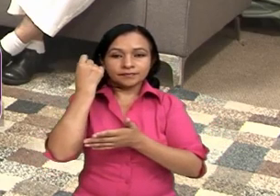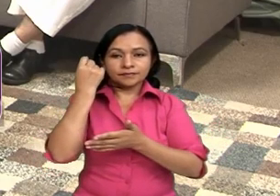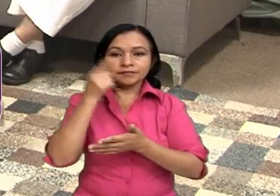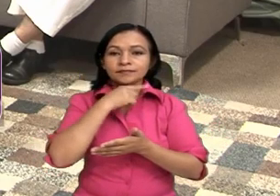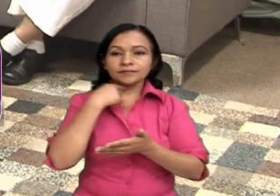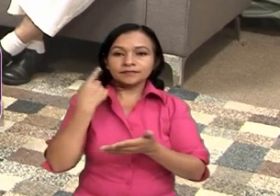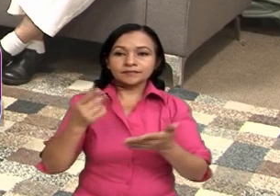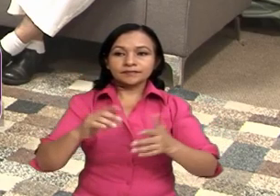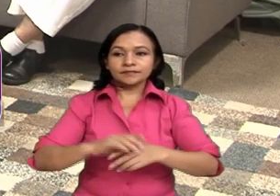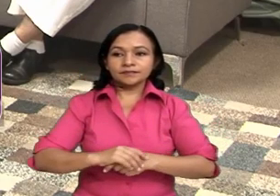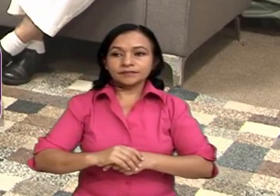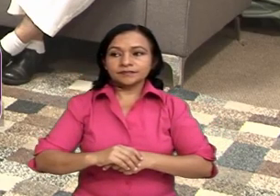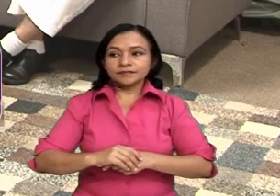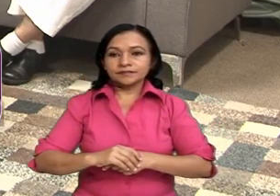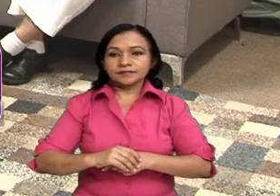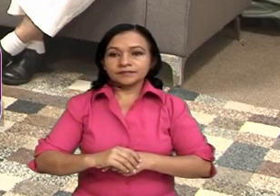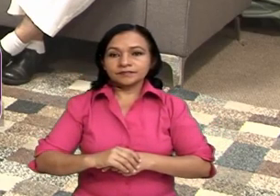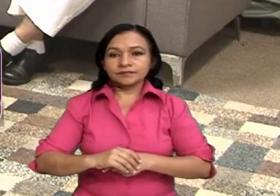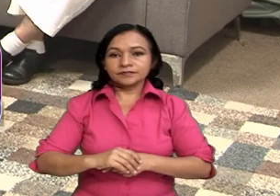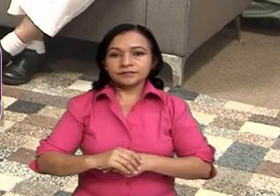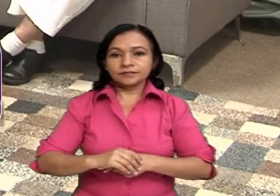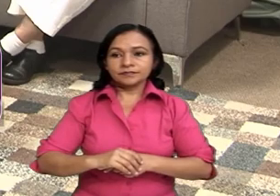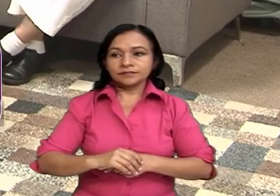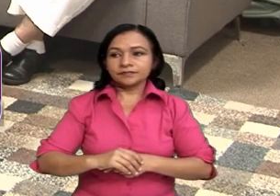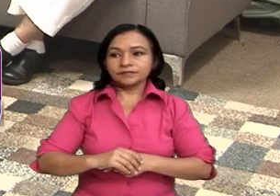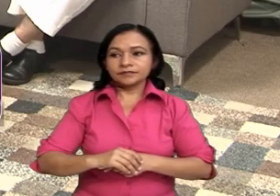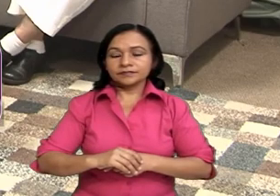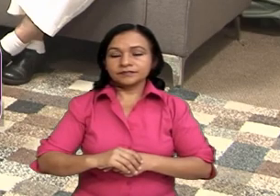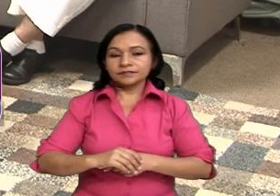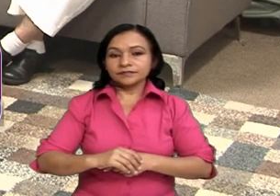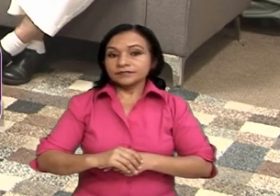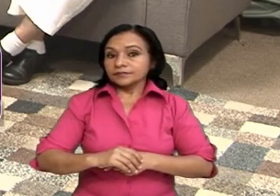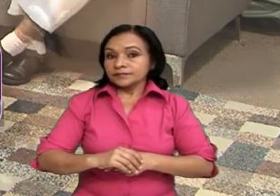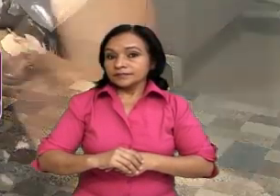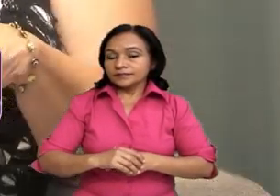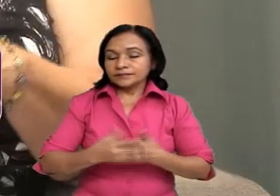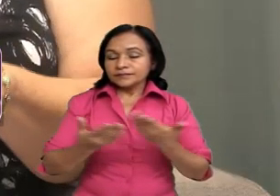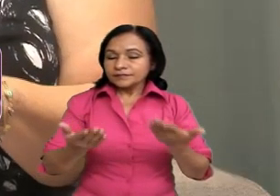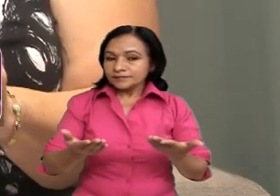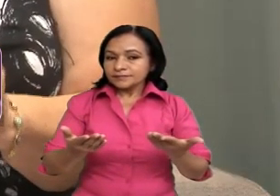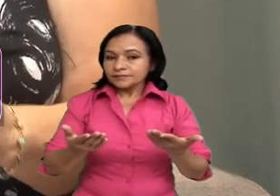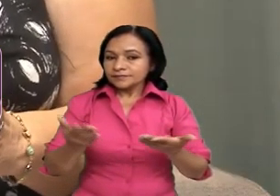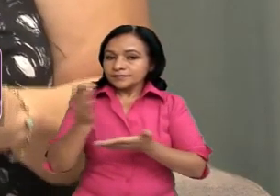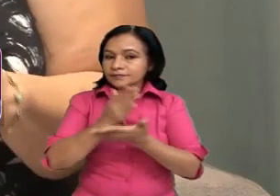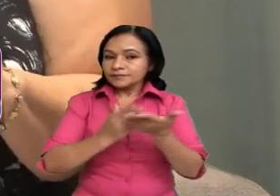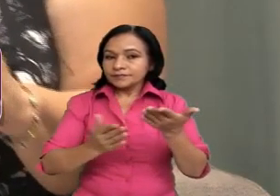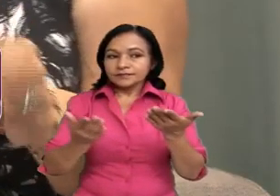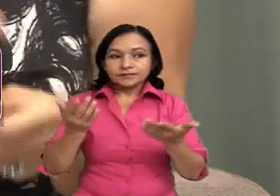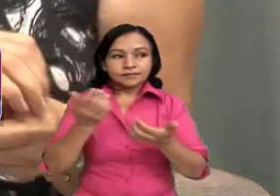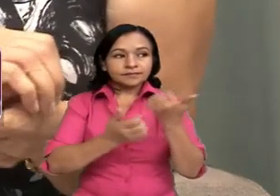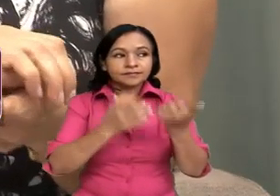realidad? Bueno, a pesar de que el fenómeno de esa